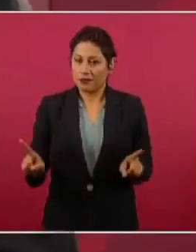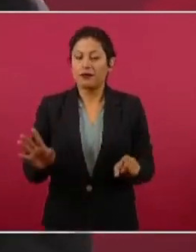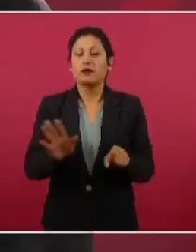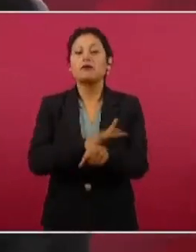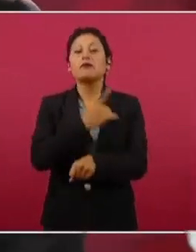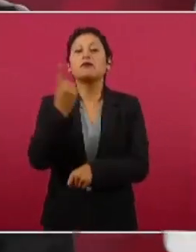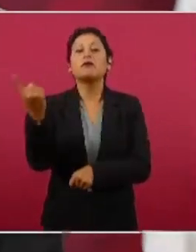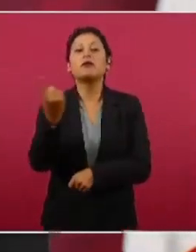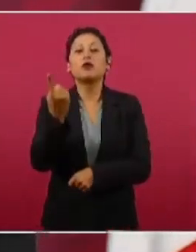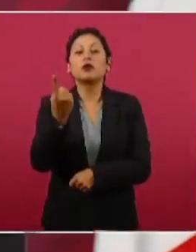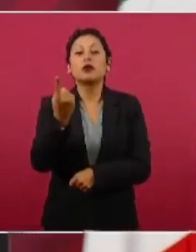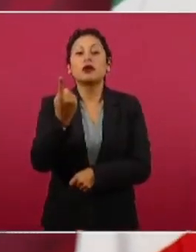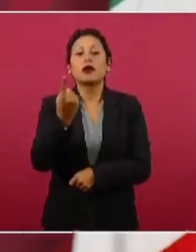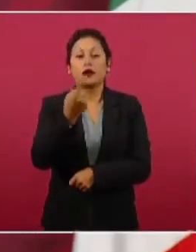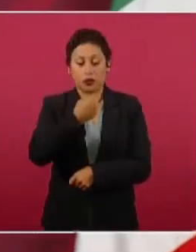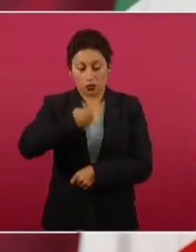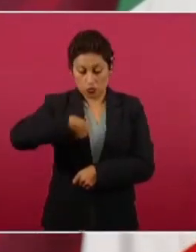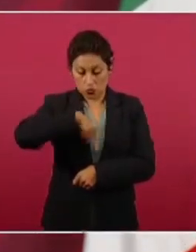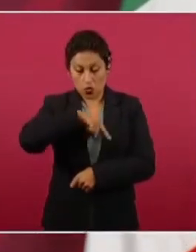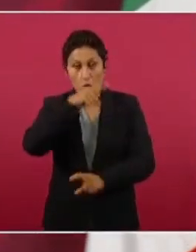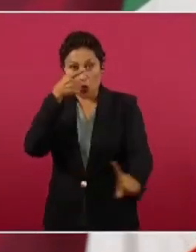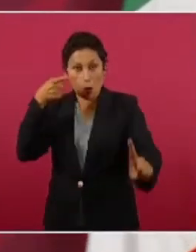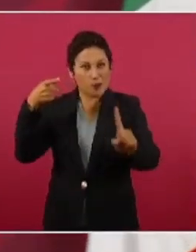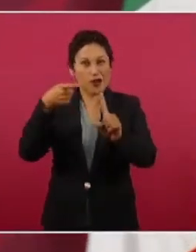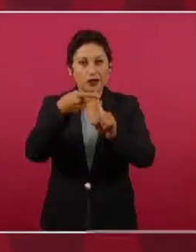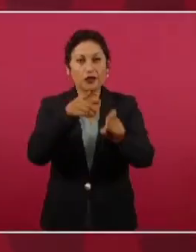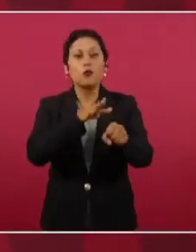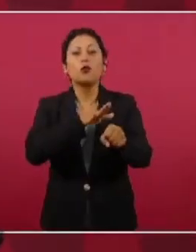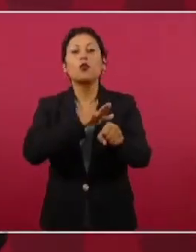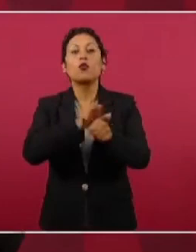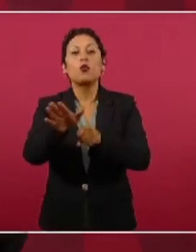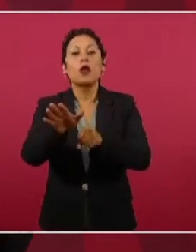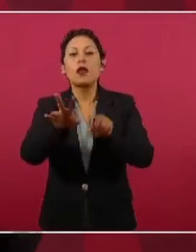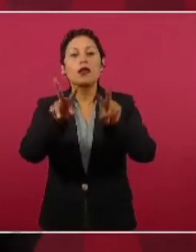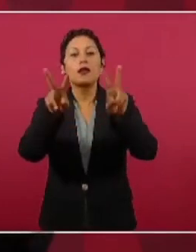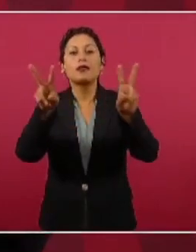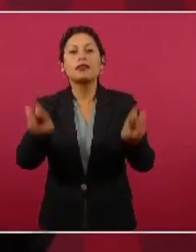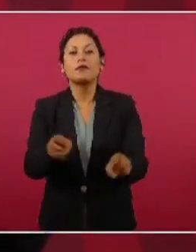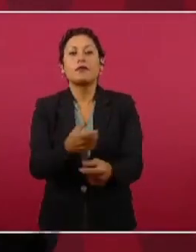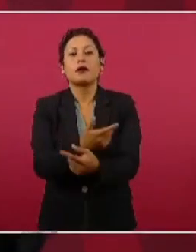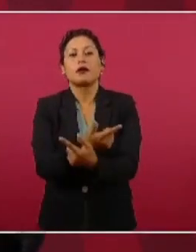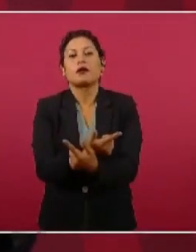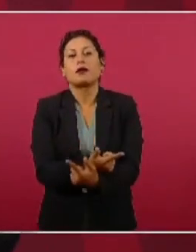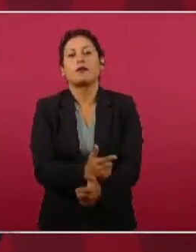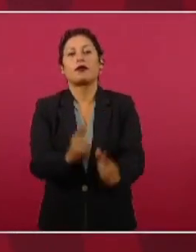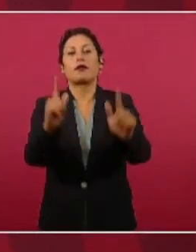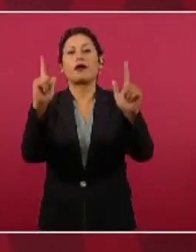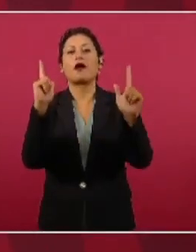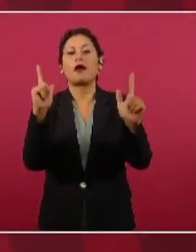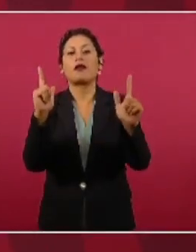es que haya libertad, y no están acostumbrados a la libertad.